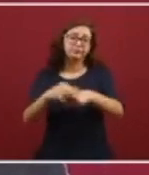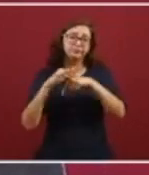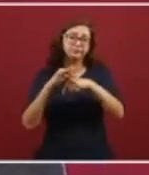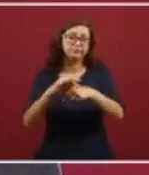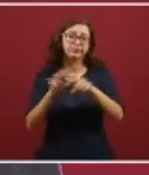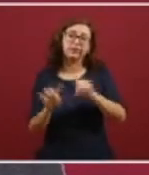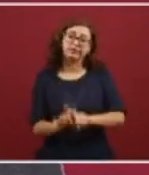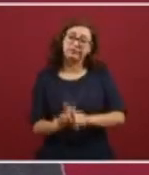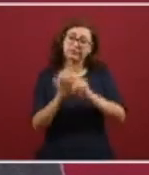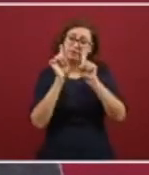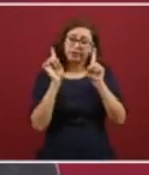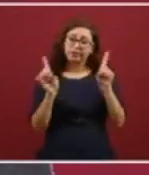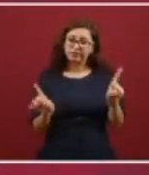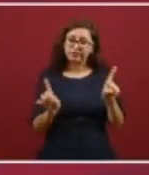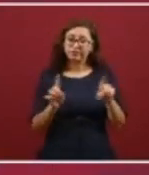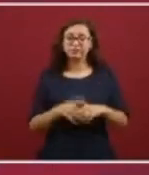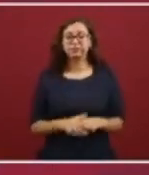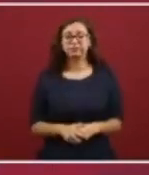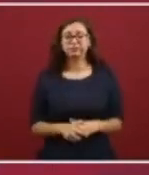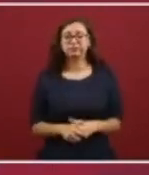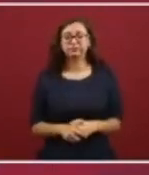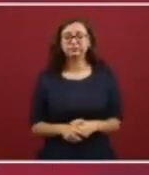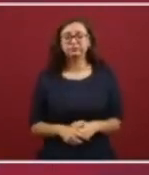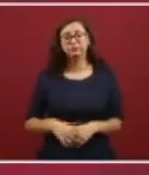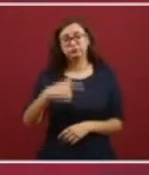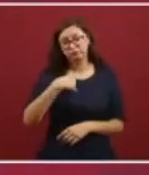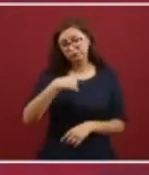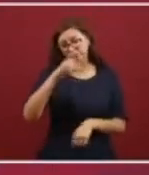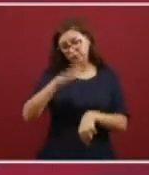Mi recomendación respetuosa es: